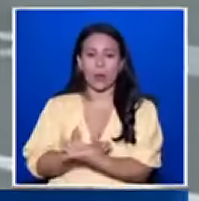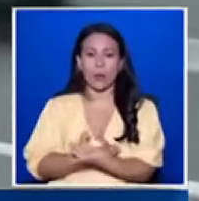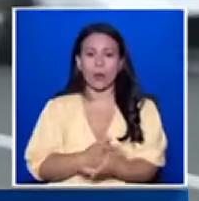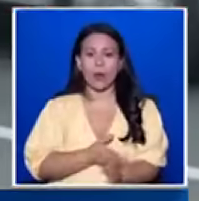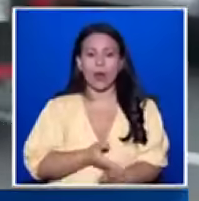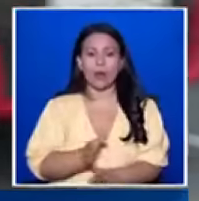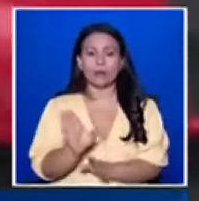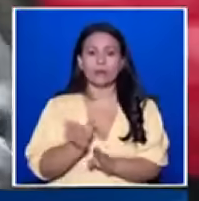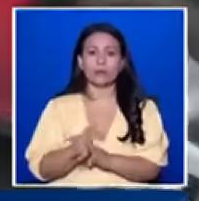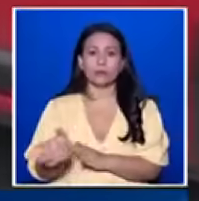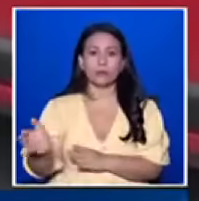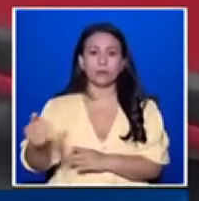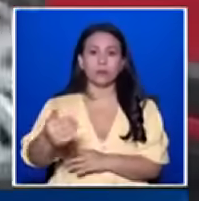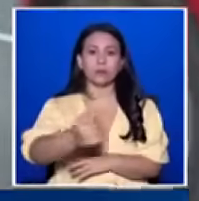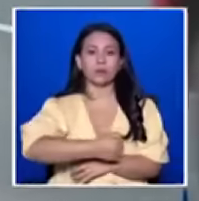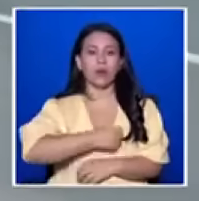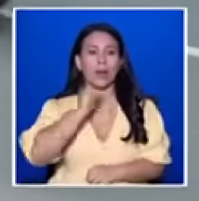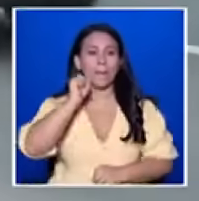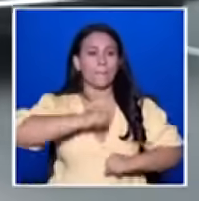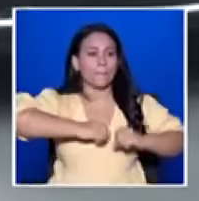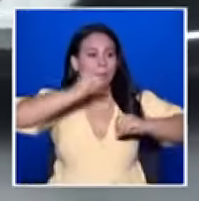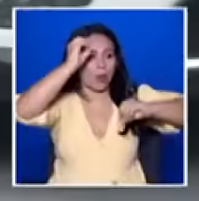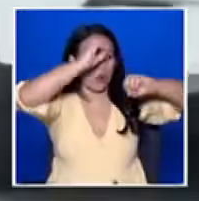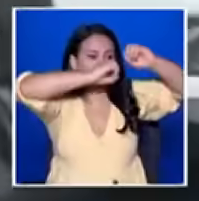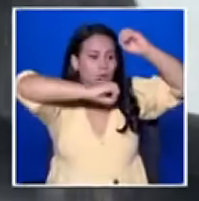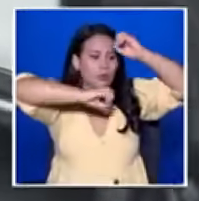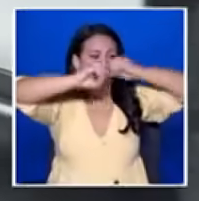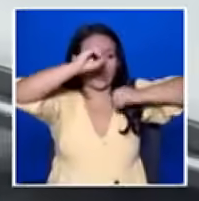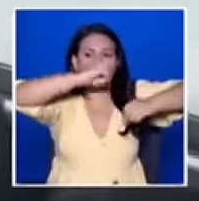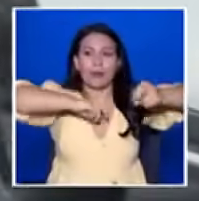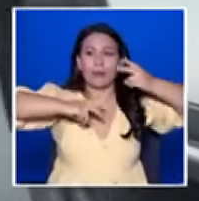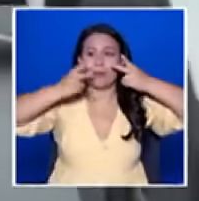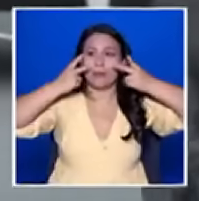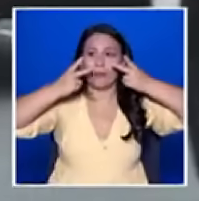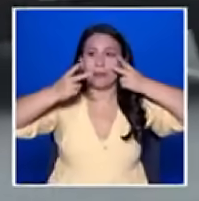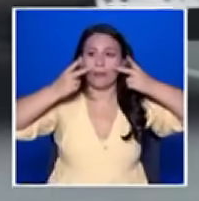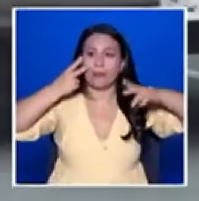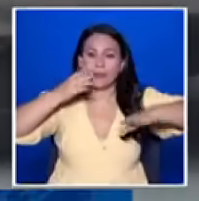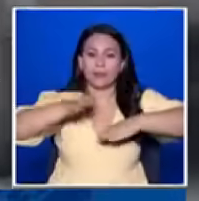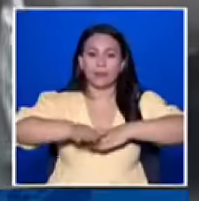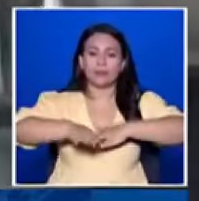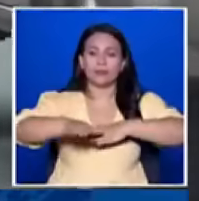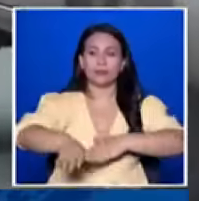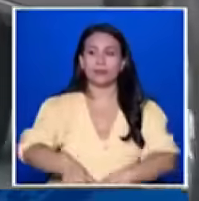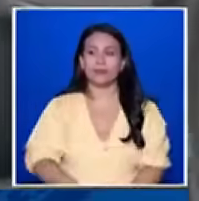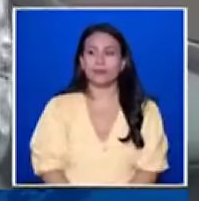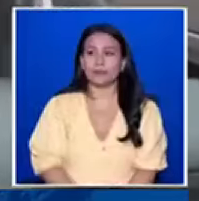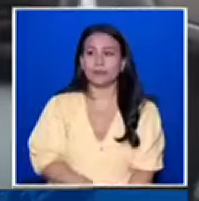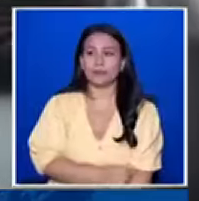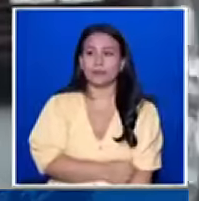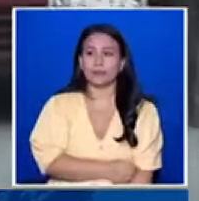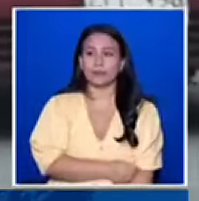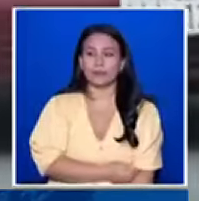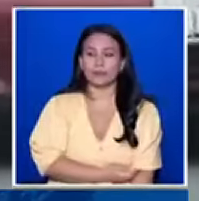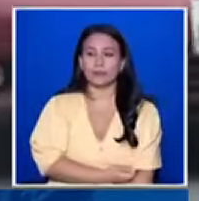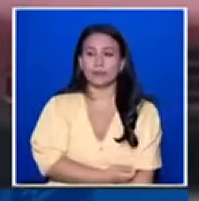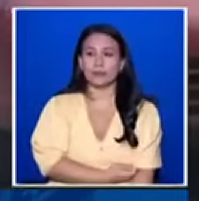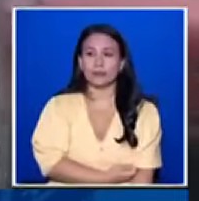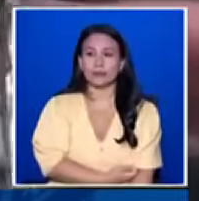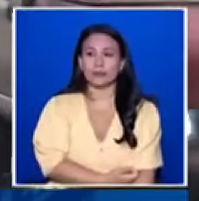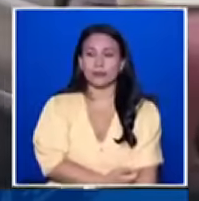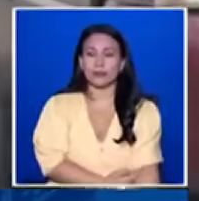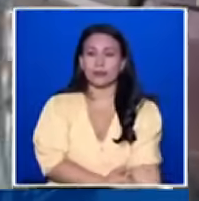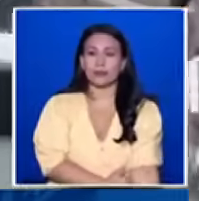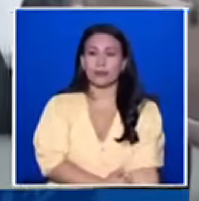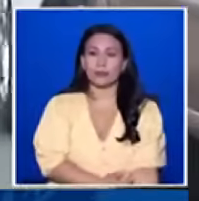primer retorno se observa ya este congestionamiento. Y Javier Sandoval, que vive en el sector, me dice: